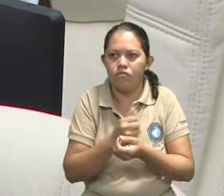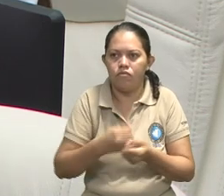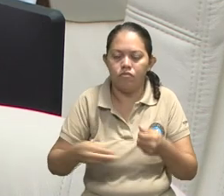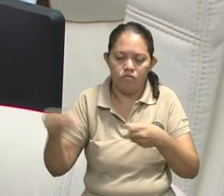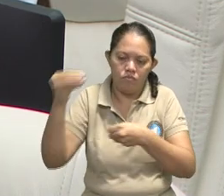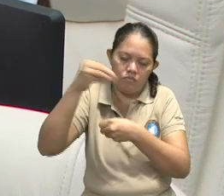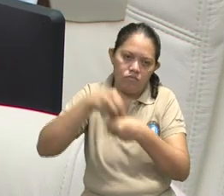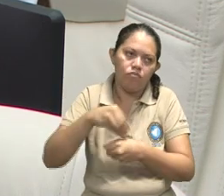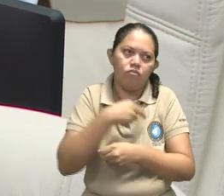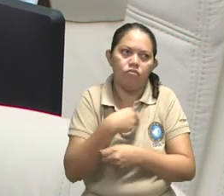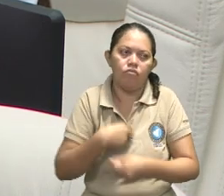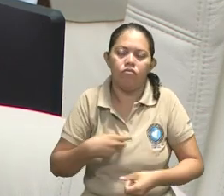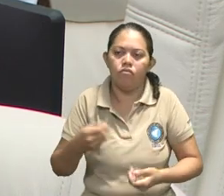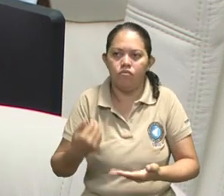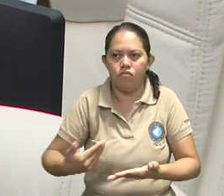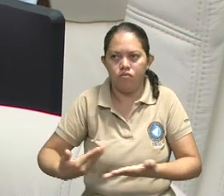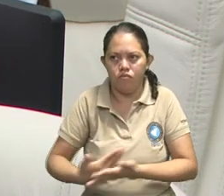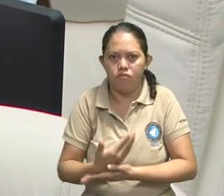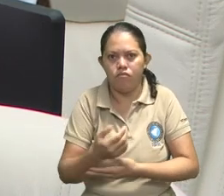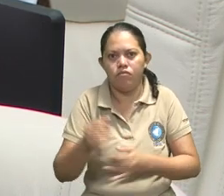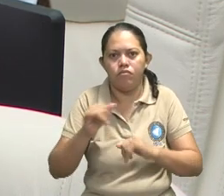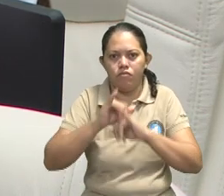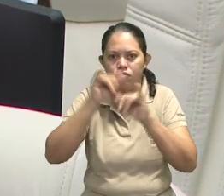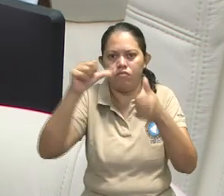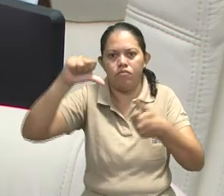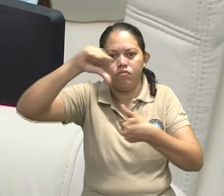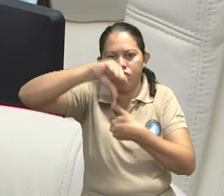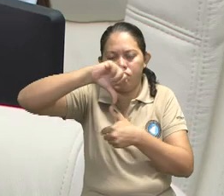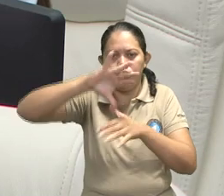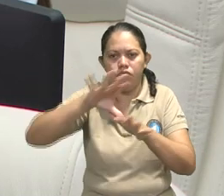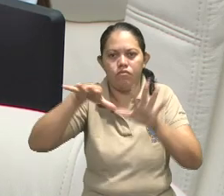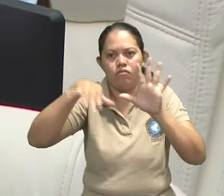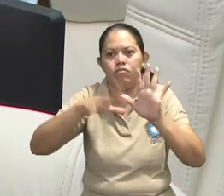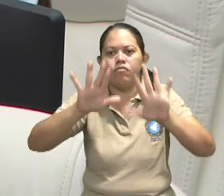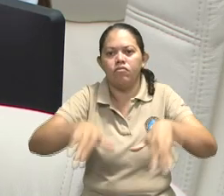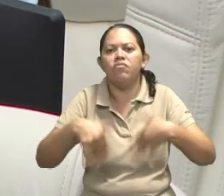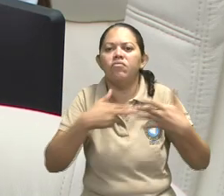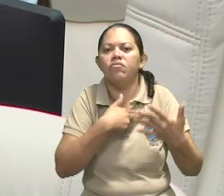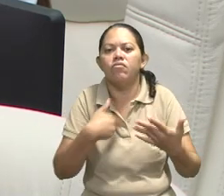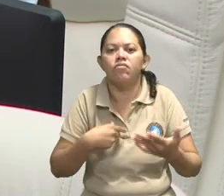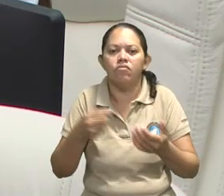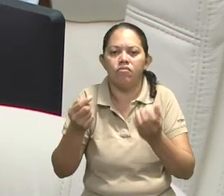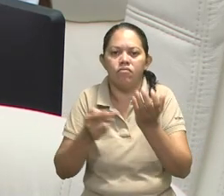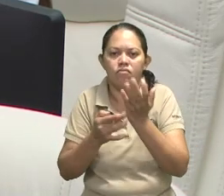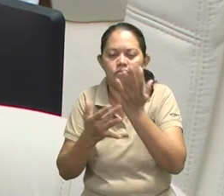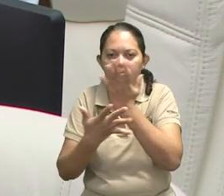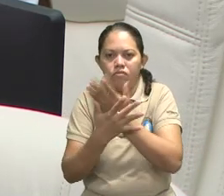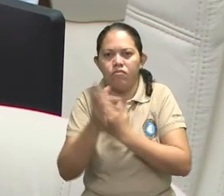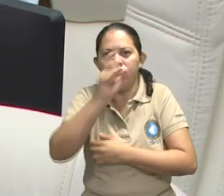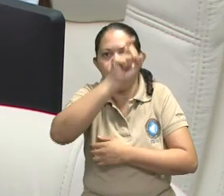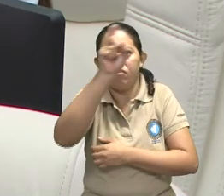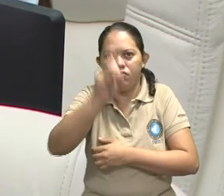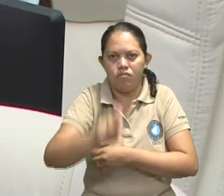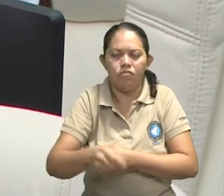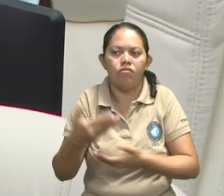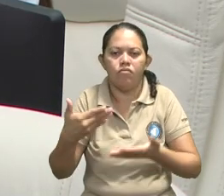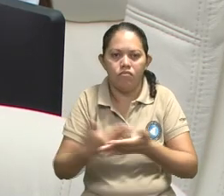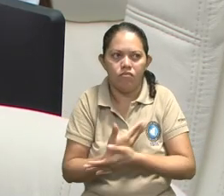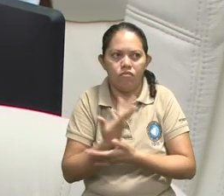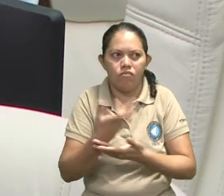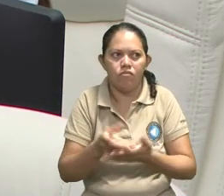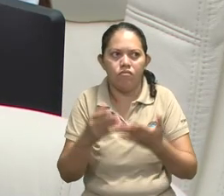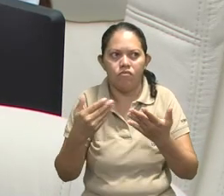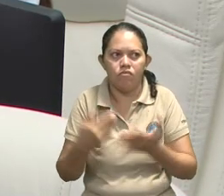sostenible y fomentar la innovación en América Latina y el Caribe con la introducción de Internet, ya que Telcor, con las nuevas atribuciones, tendrá